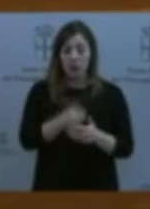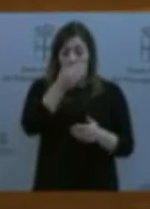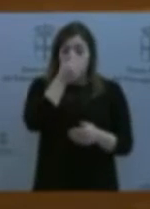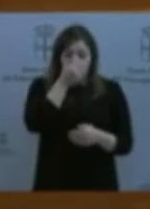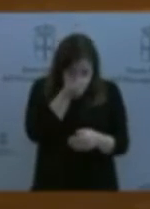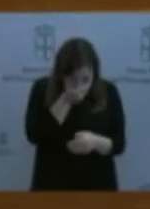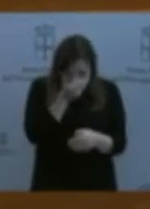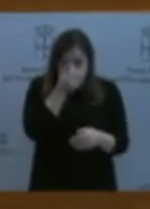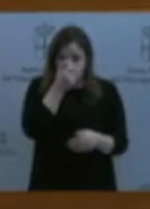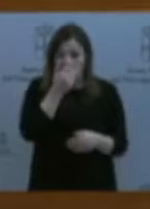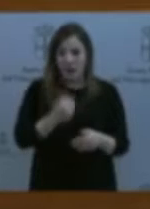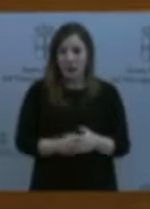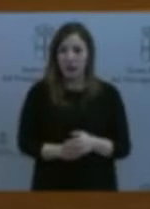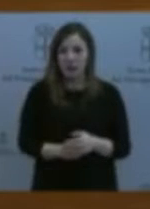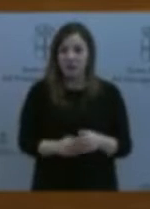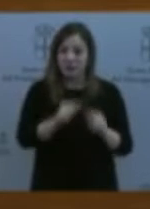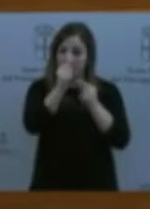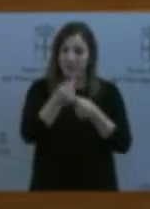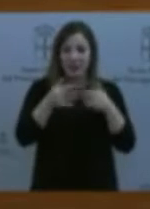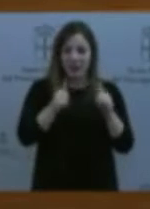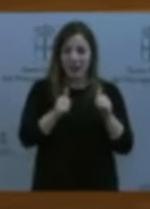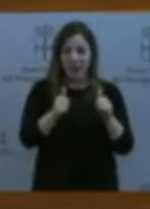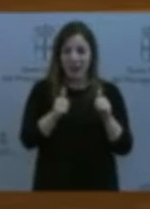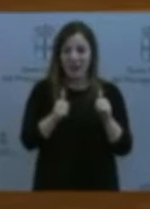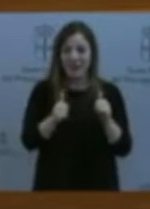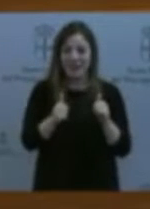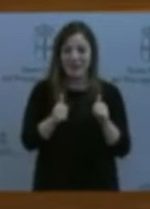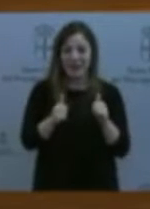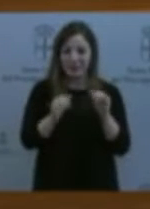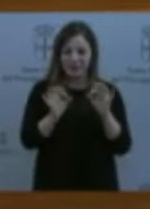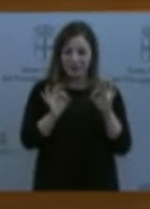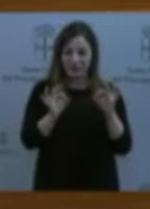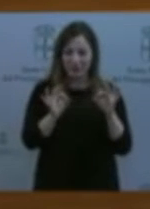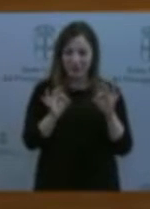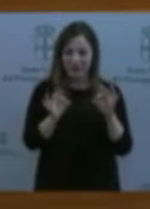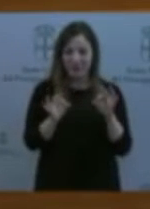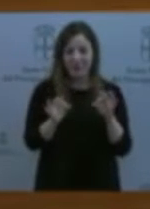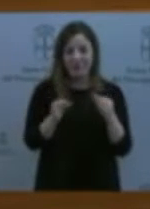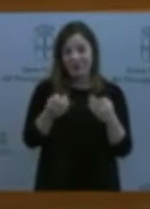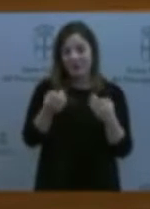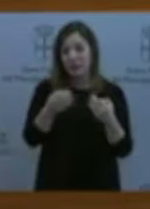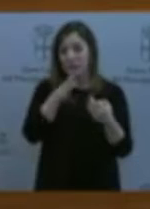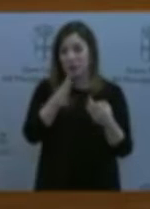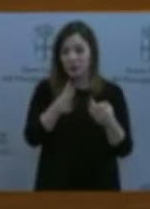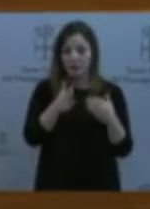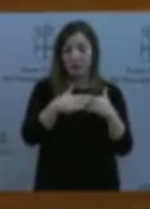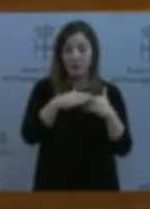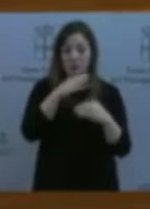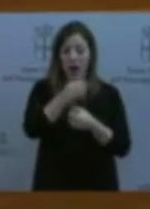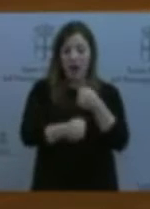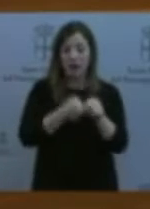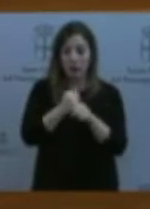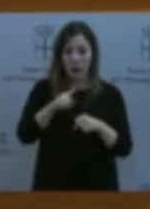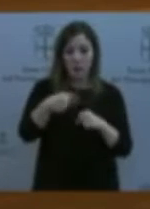alguna manera se tengan en cuenta cara al menos a la próxima legislatura. Pero bueno, sabemos que eso no se va a